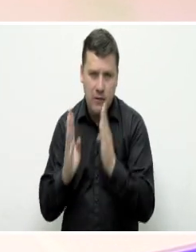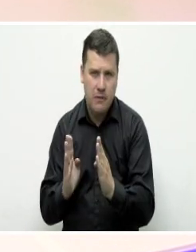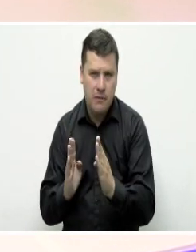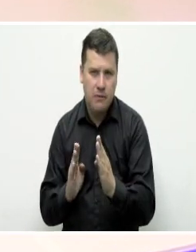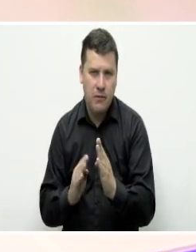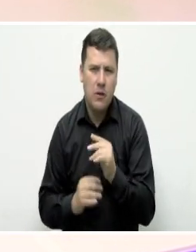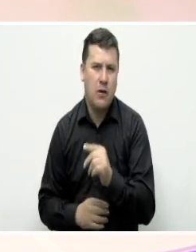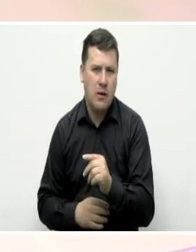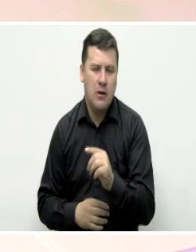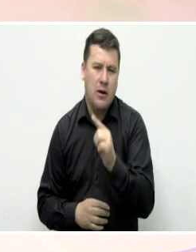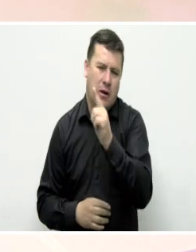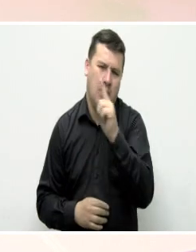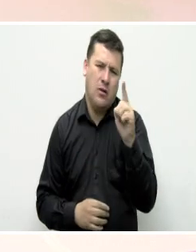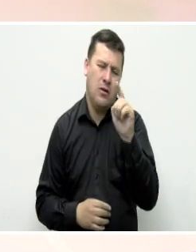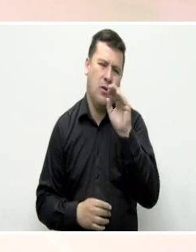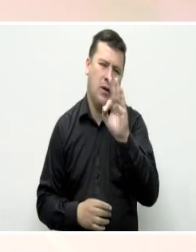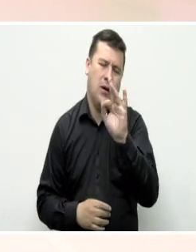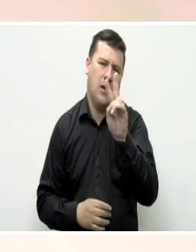la UDAP